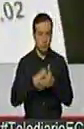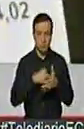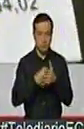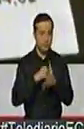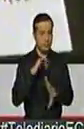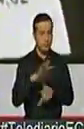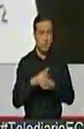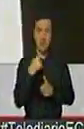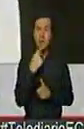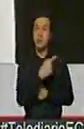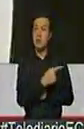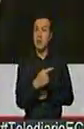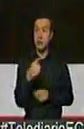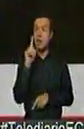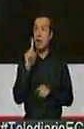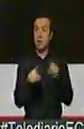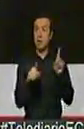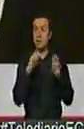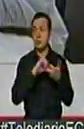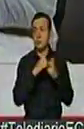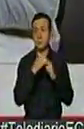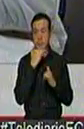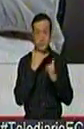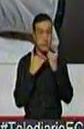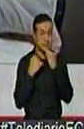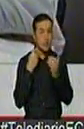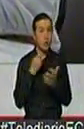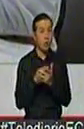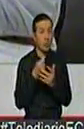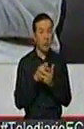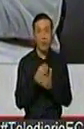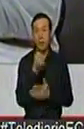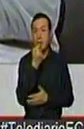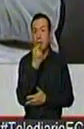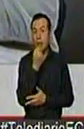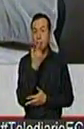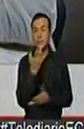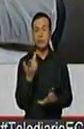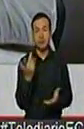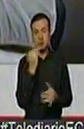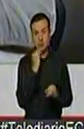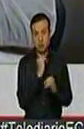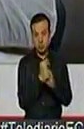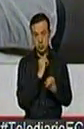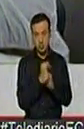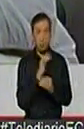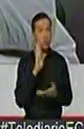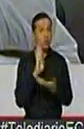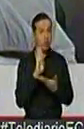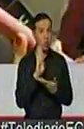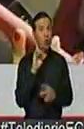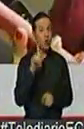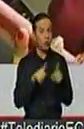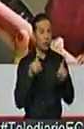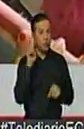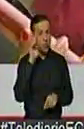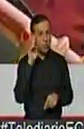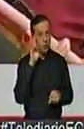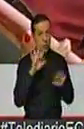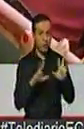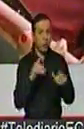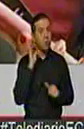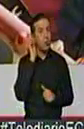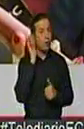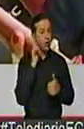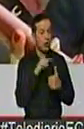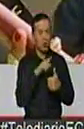que existirían presuntas irregularidades en la adquisición de medicamentos para el Instituto Ecuatoriano de Seguridad Social. Contra María Sol